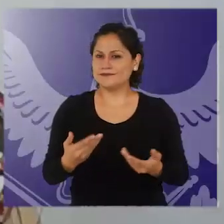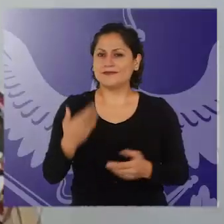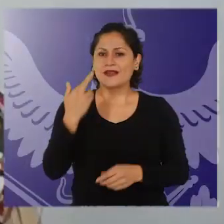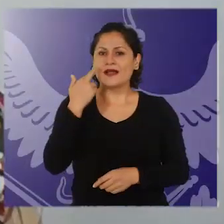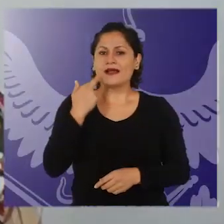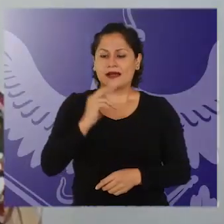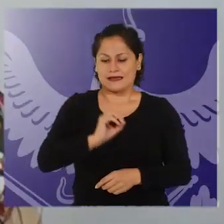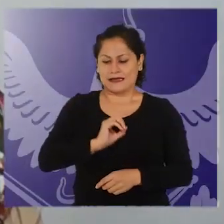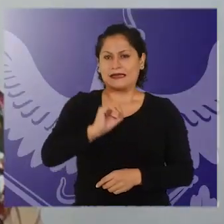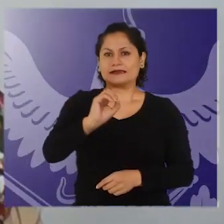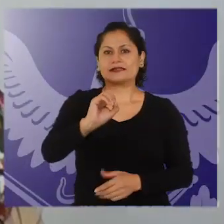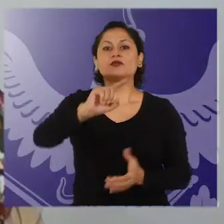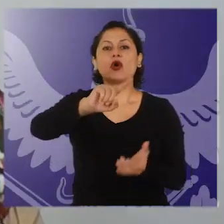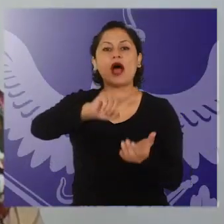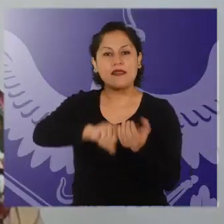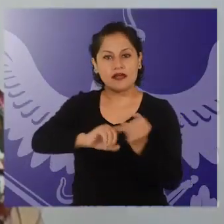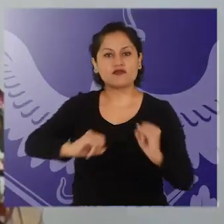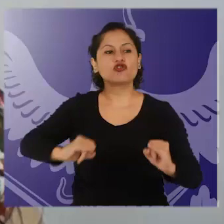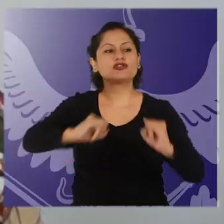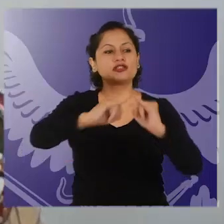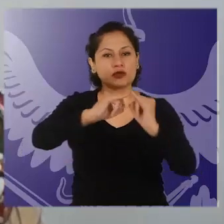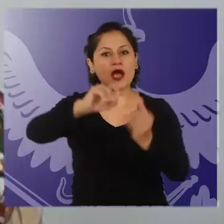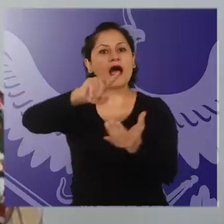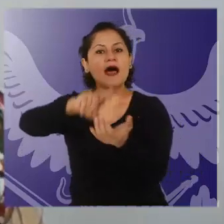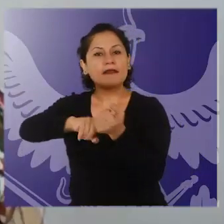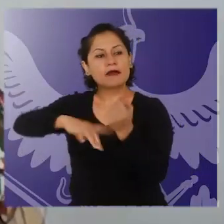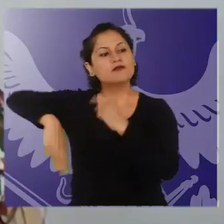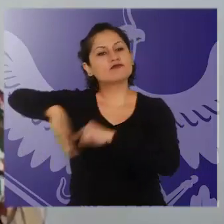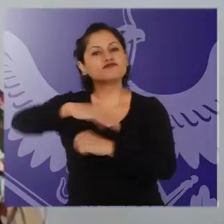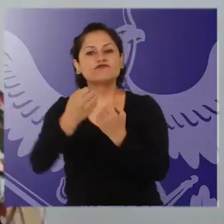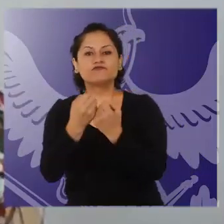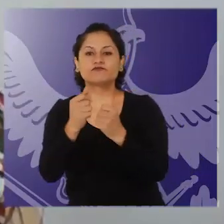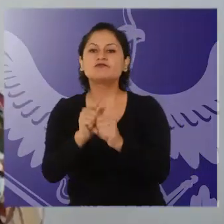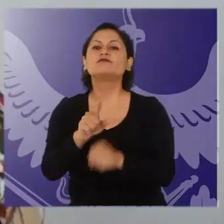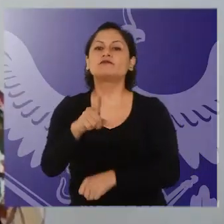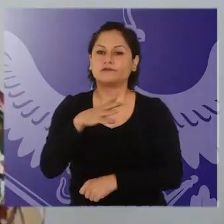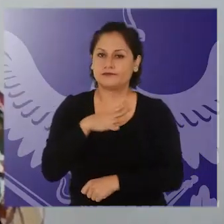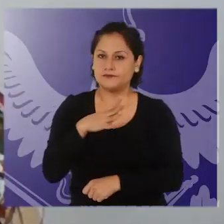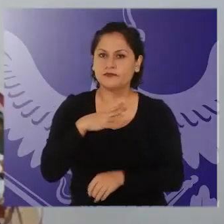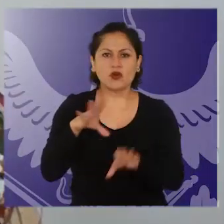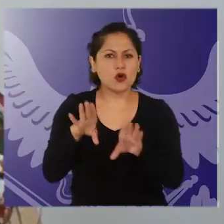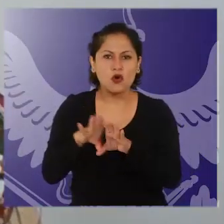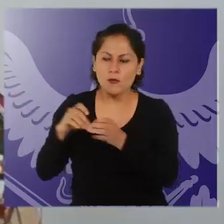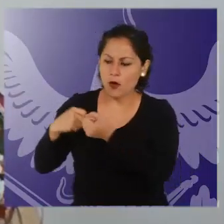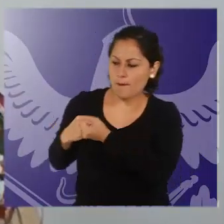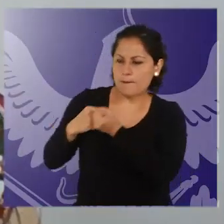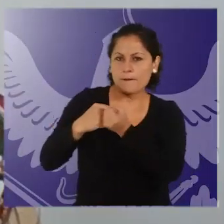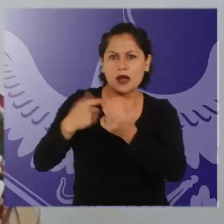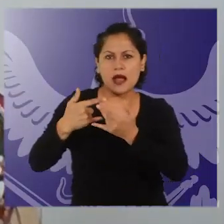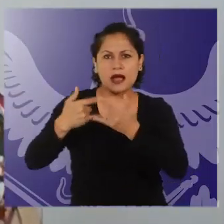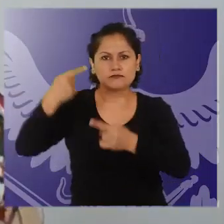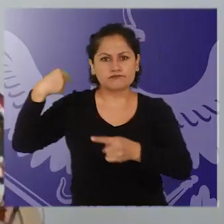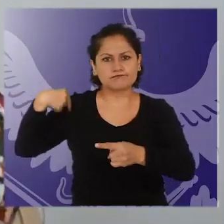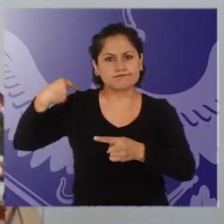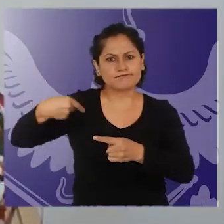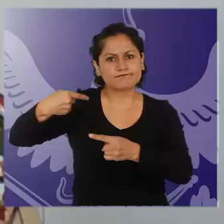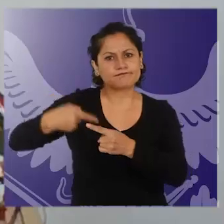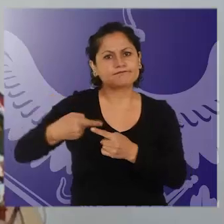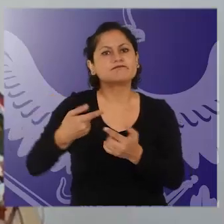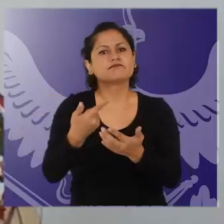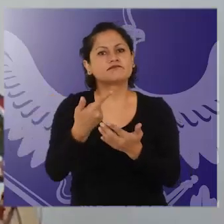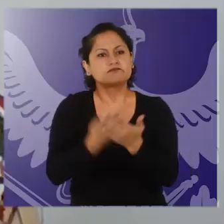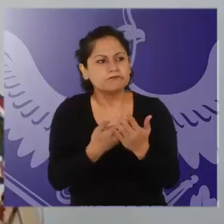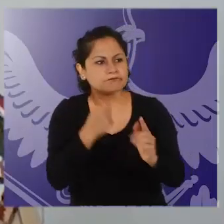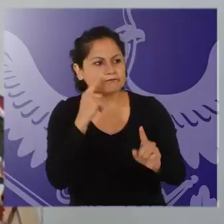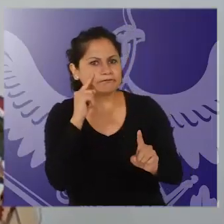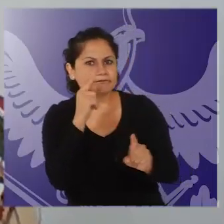El racismo es estructural, institucional y sistémico, manifestándose en la invisibilidad histórica, sociocultural,